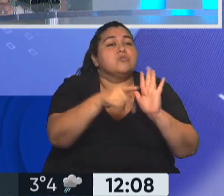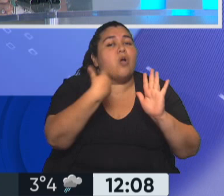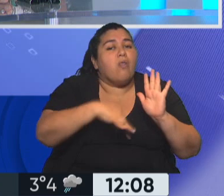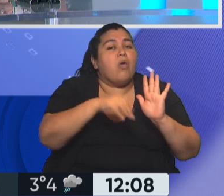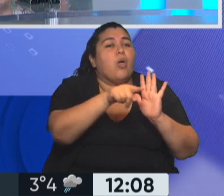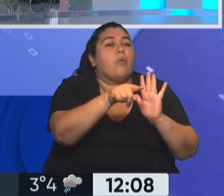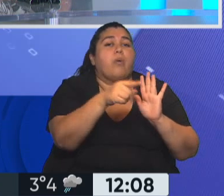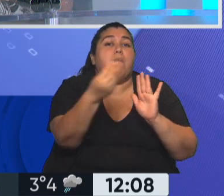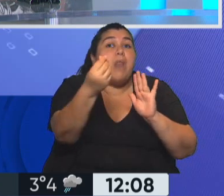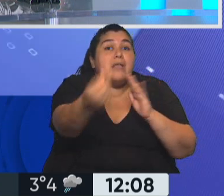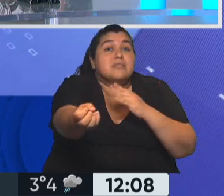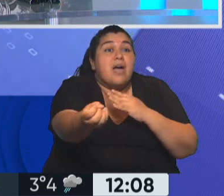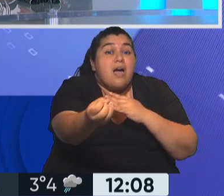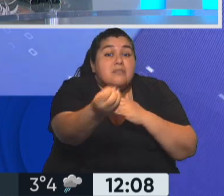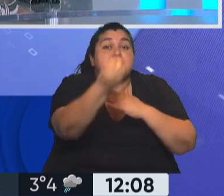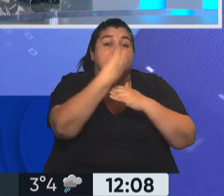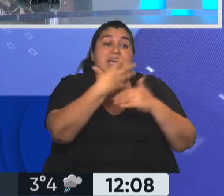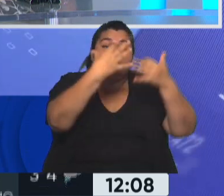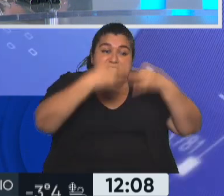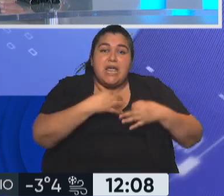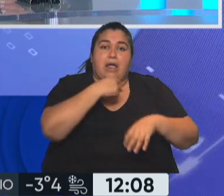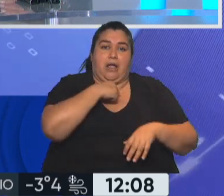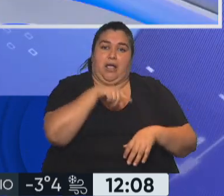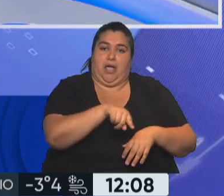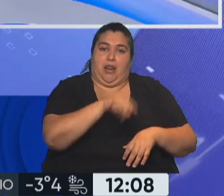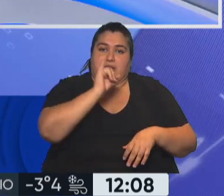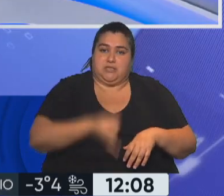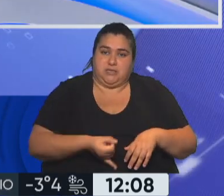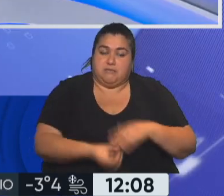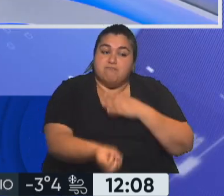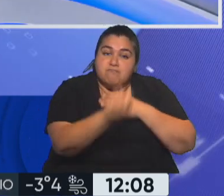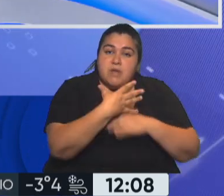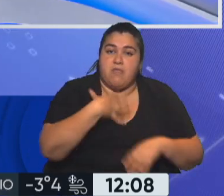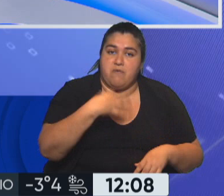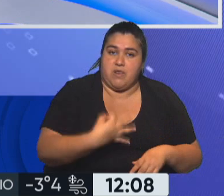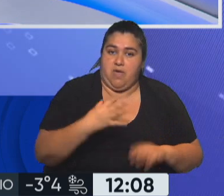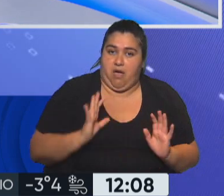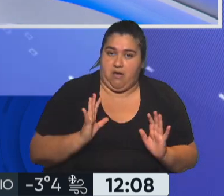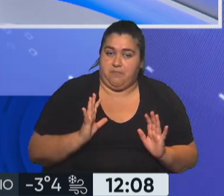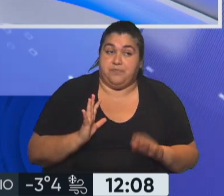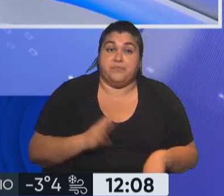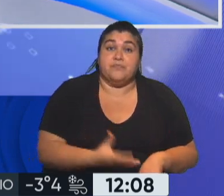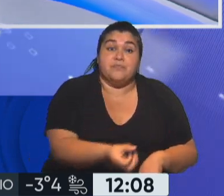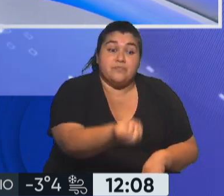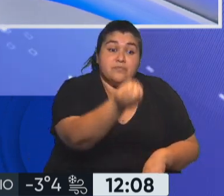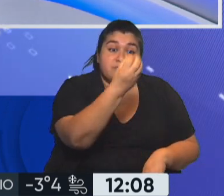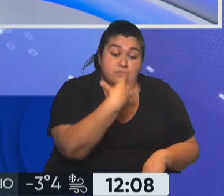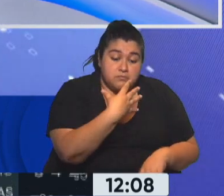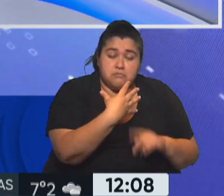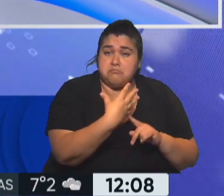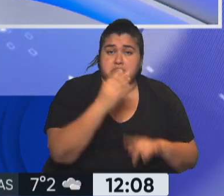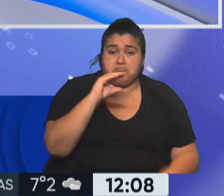las arcas en moneda constante y sonante, y también por otro lado porque dice, además de que llegue, de igual modo es solo